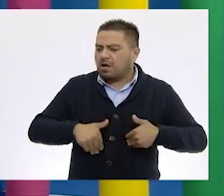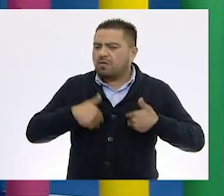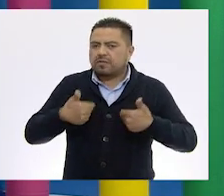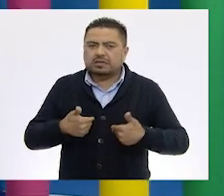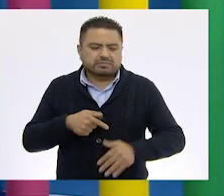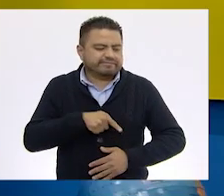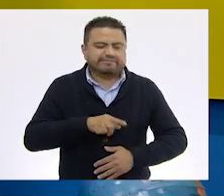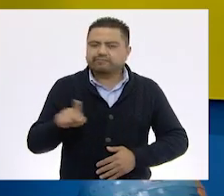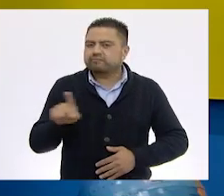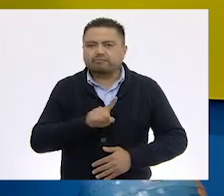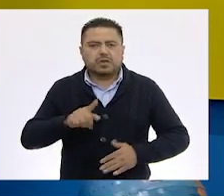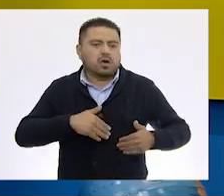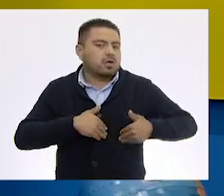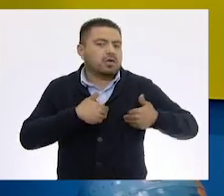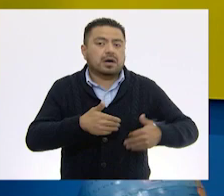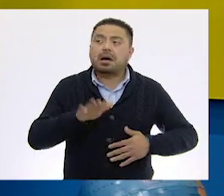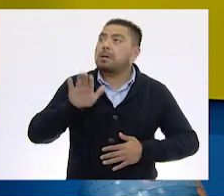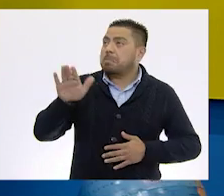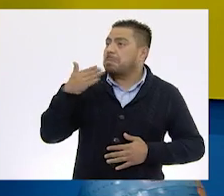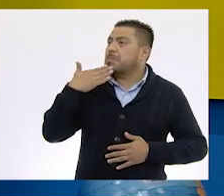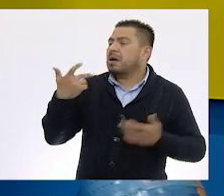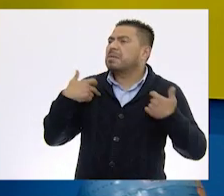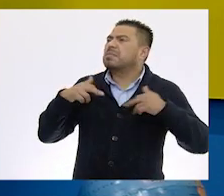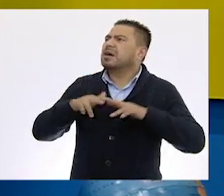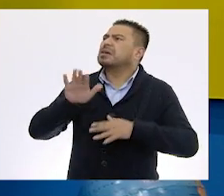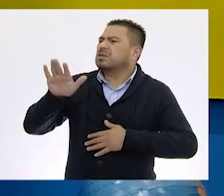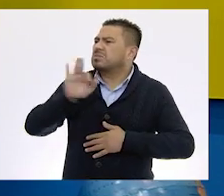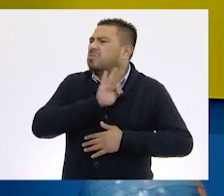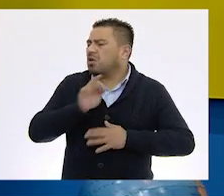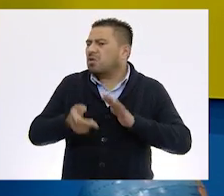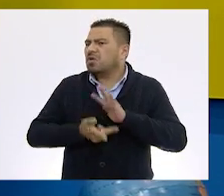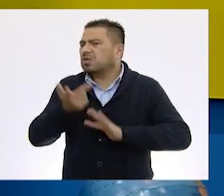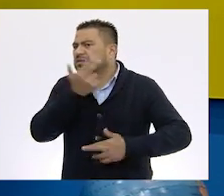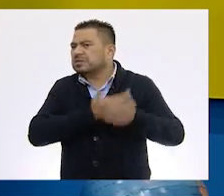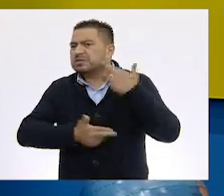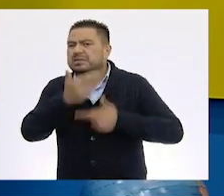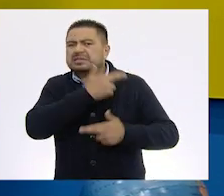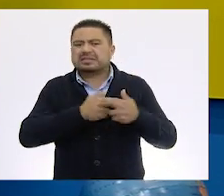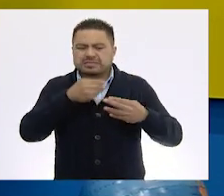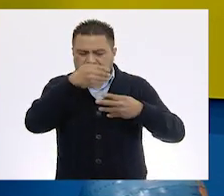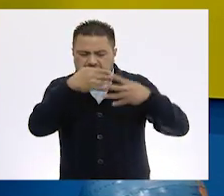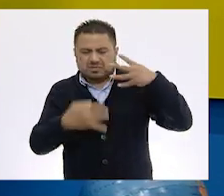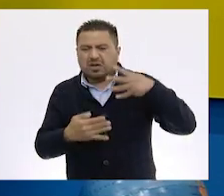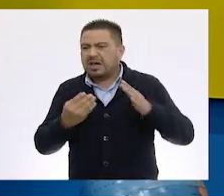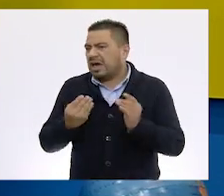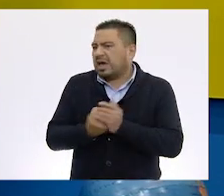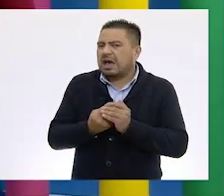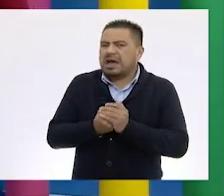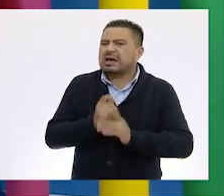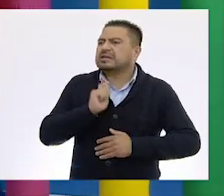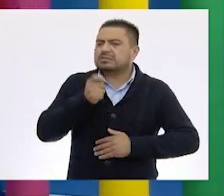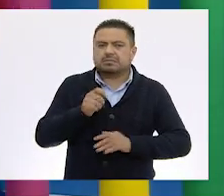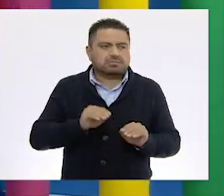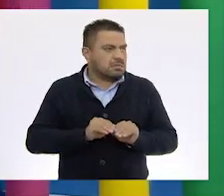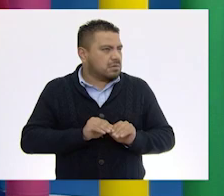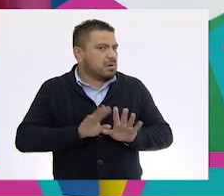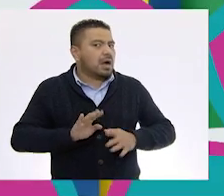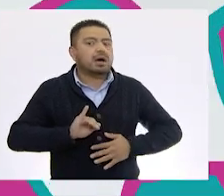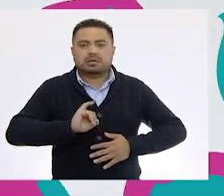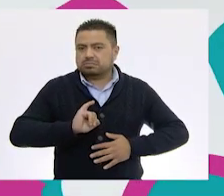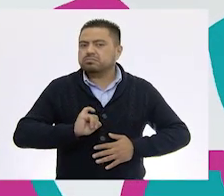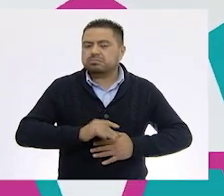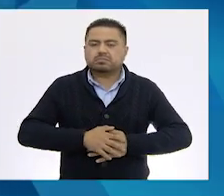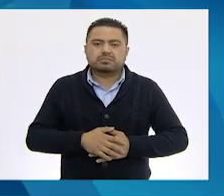son. Muy bien, maestra. ¿Podemos repasar los puntos que vimos durante esta sesión? Claro que sí.